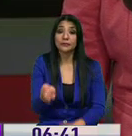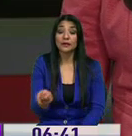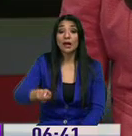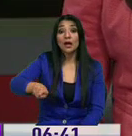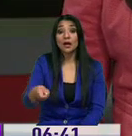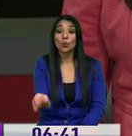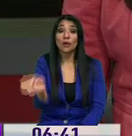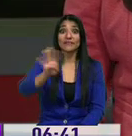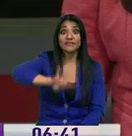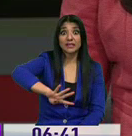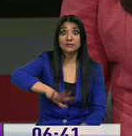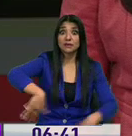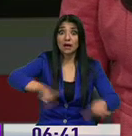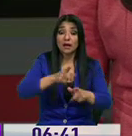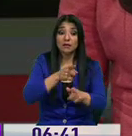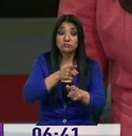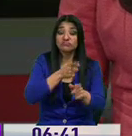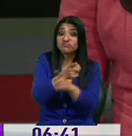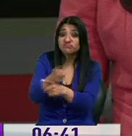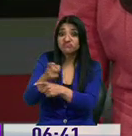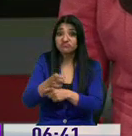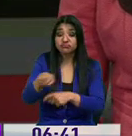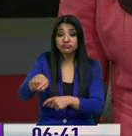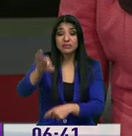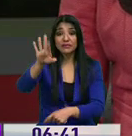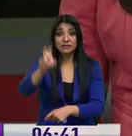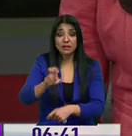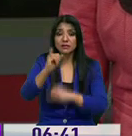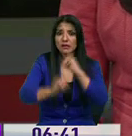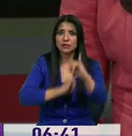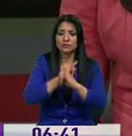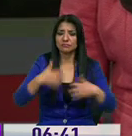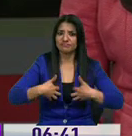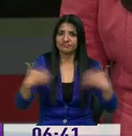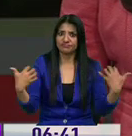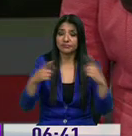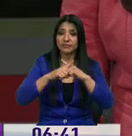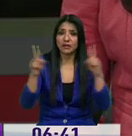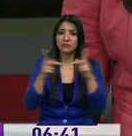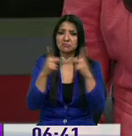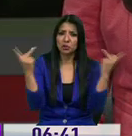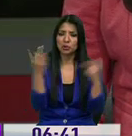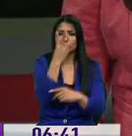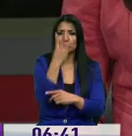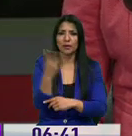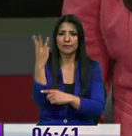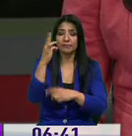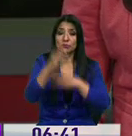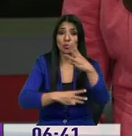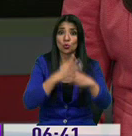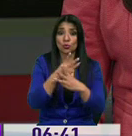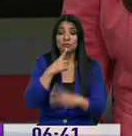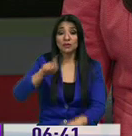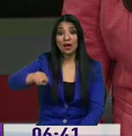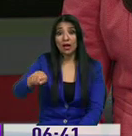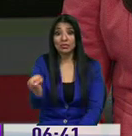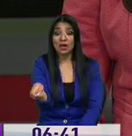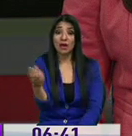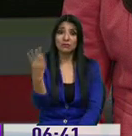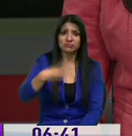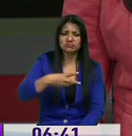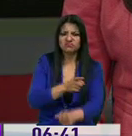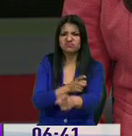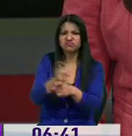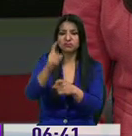rechazo a nivel internacional los distintos medios de comunicación del mundo señalan que el canal en mención ha optado por una línea editorial de